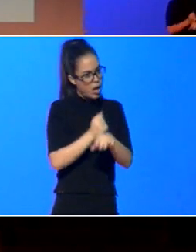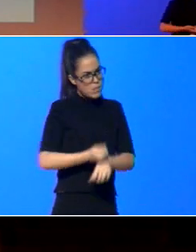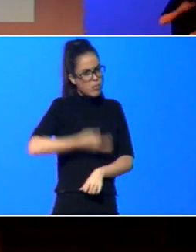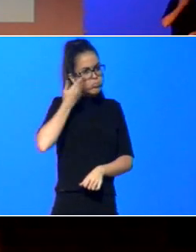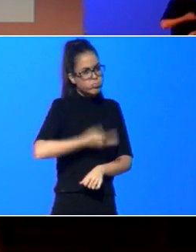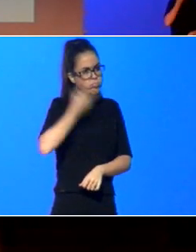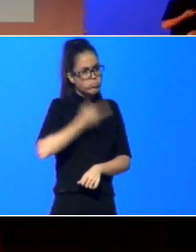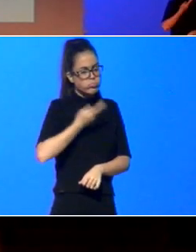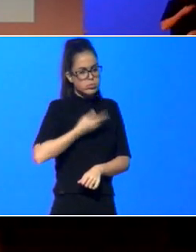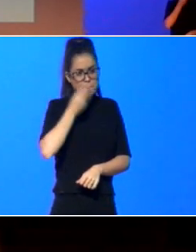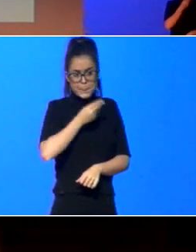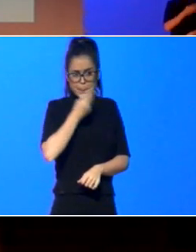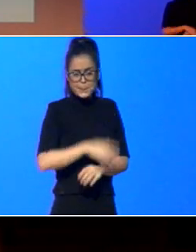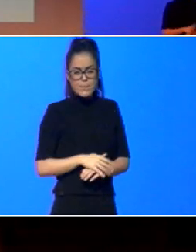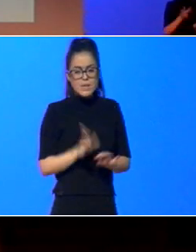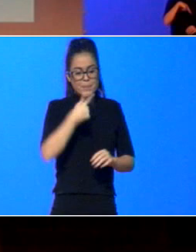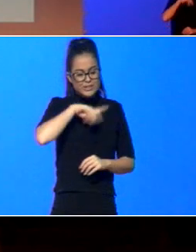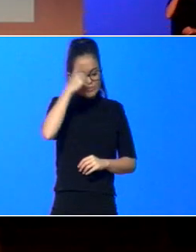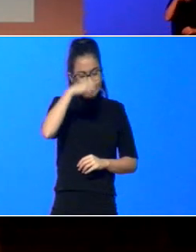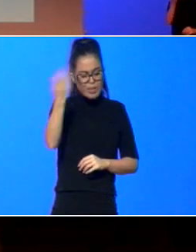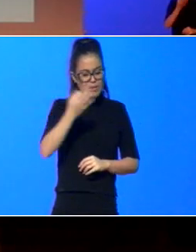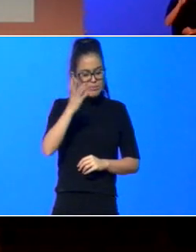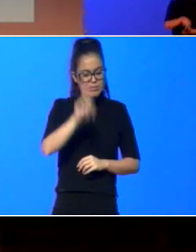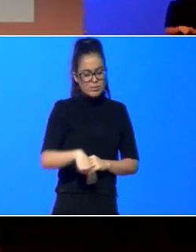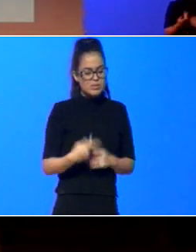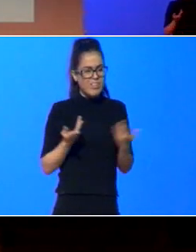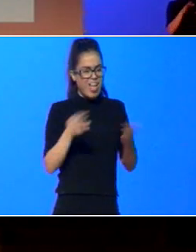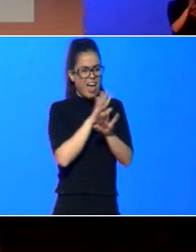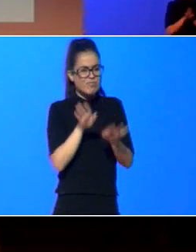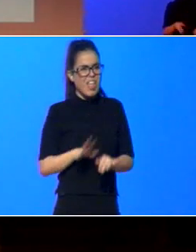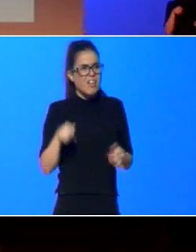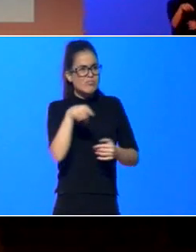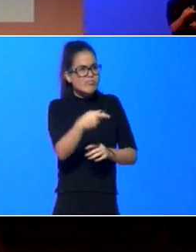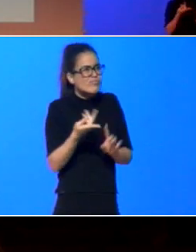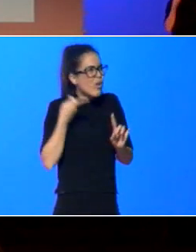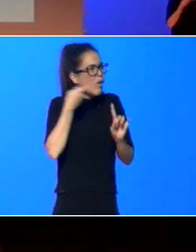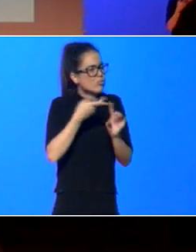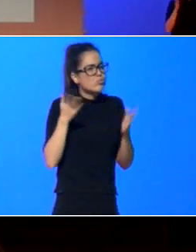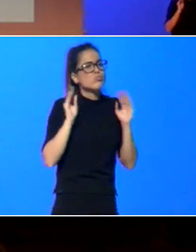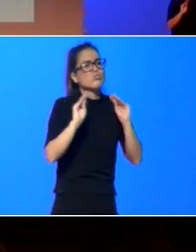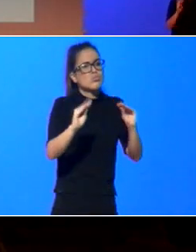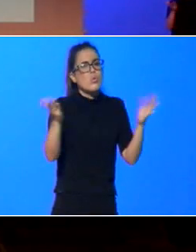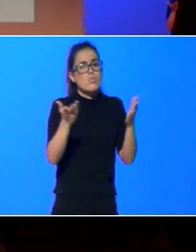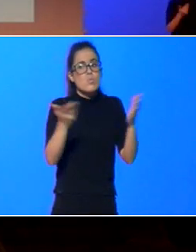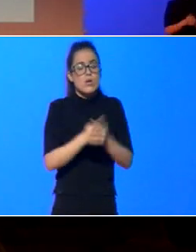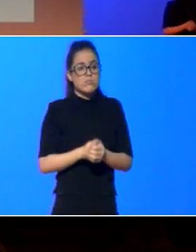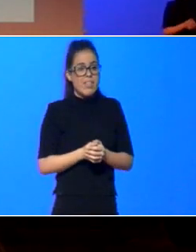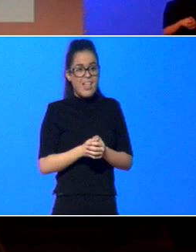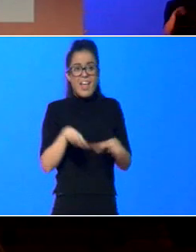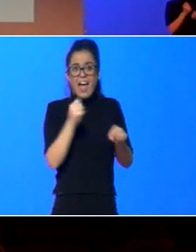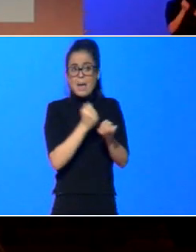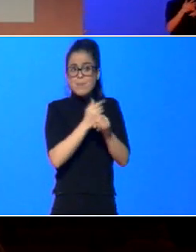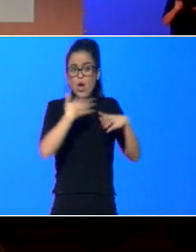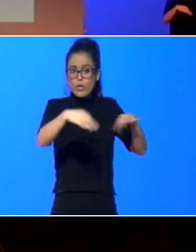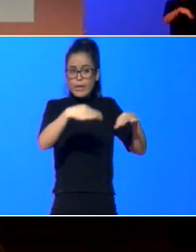pero debemos ser conscientes que su finalidad es el empleo ordinario